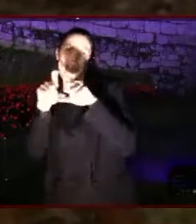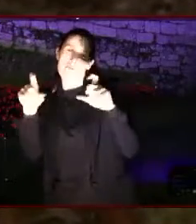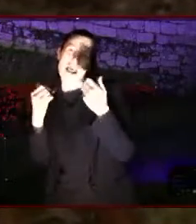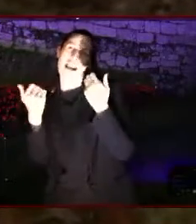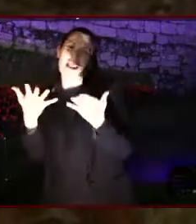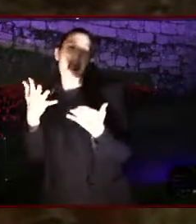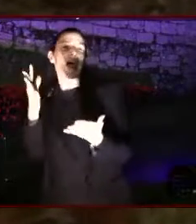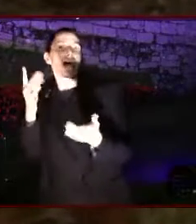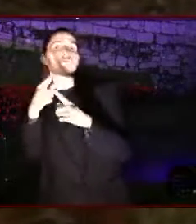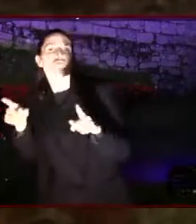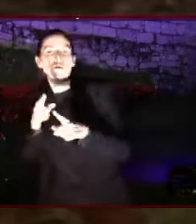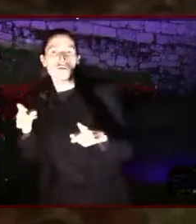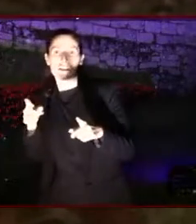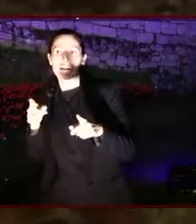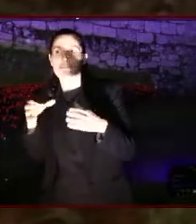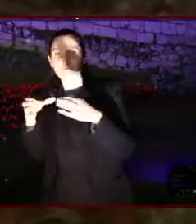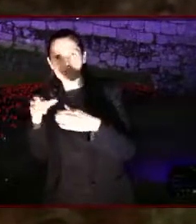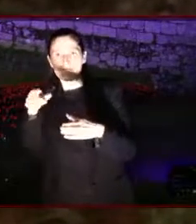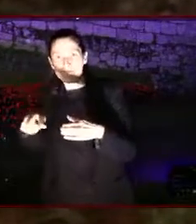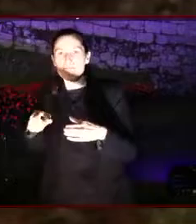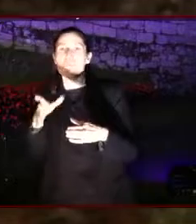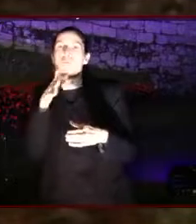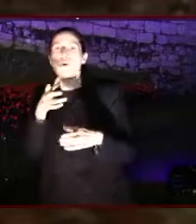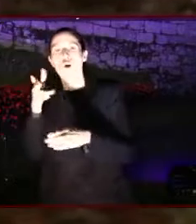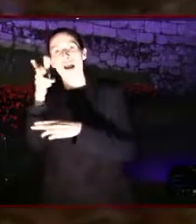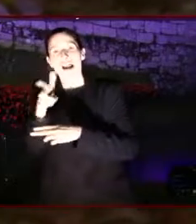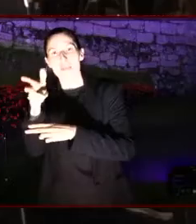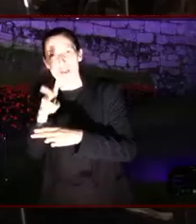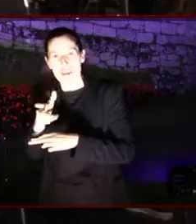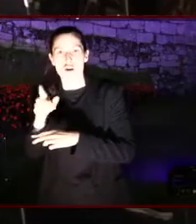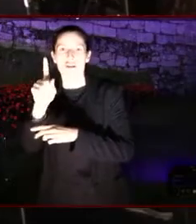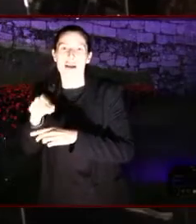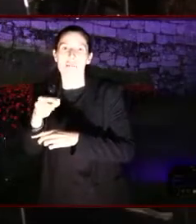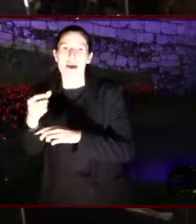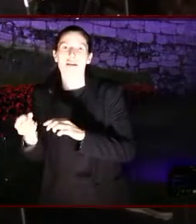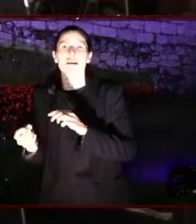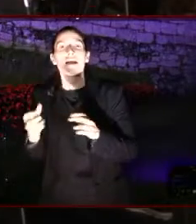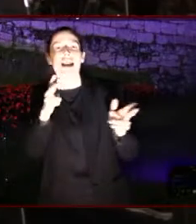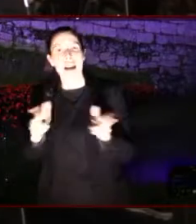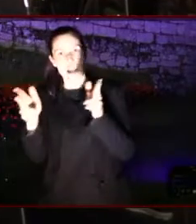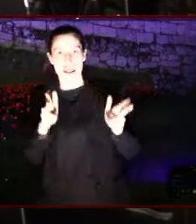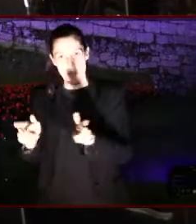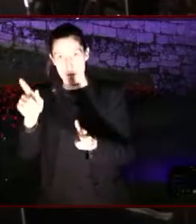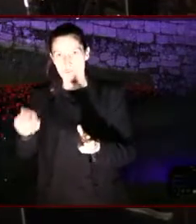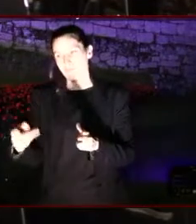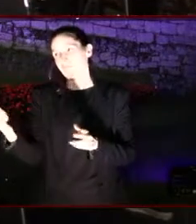cancións e tamén na grabación e na edición dos videoclips. Por favor, un fortísimo aplauso para todas elas.